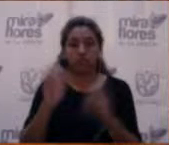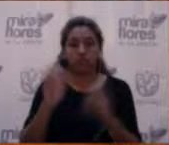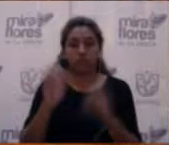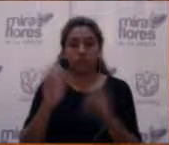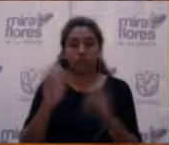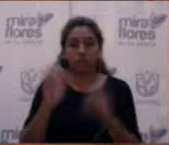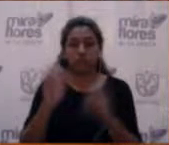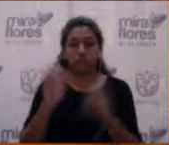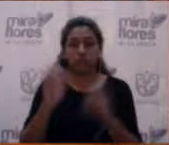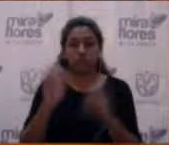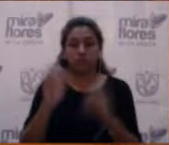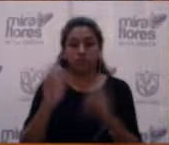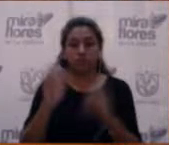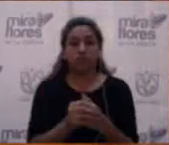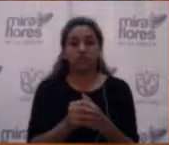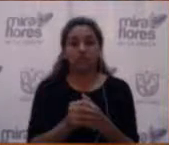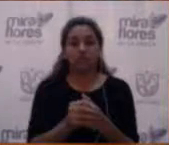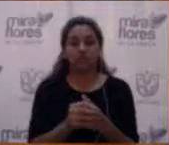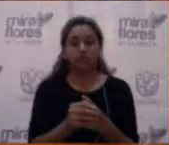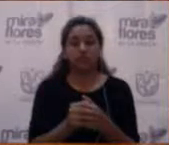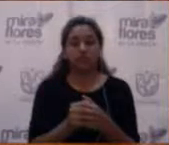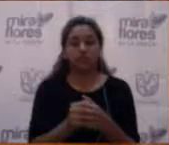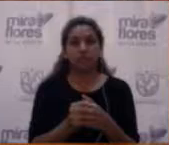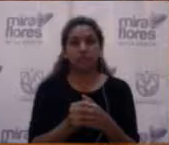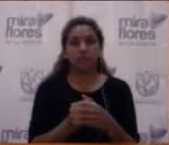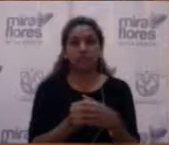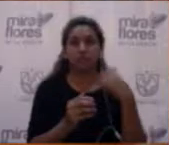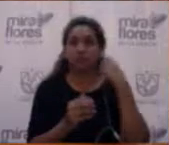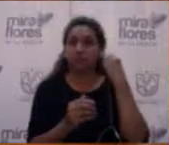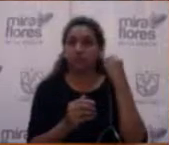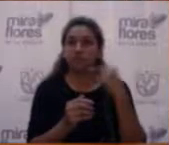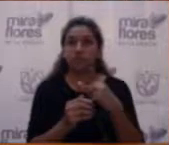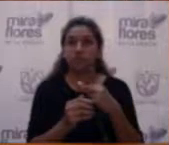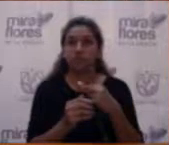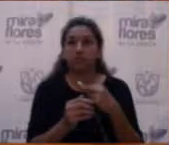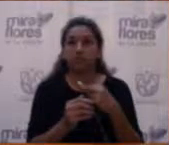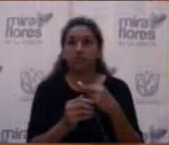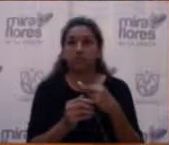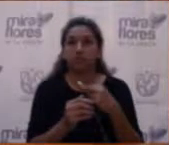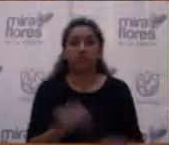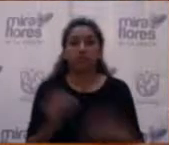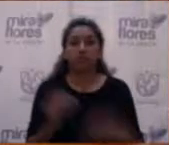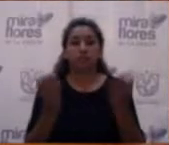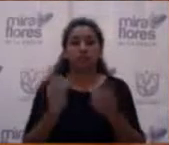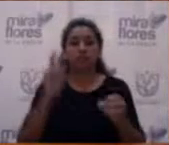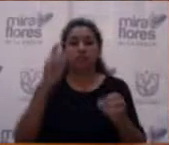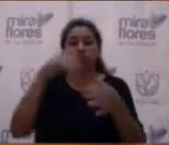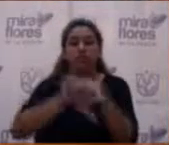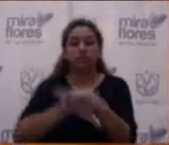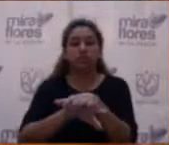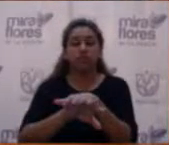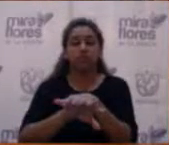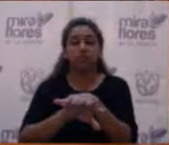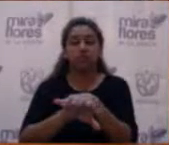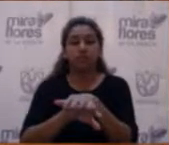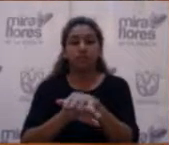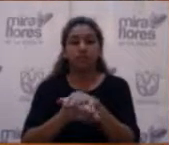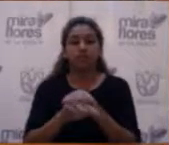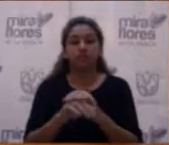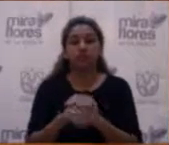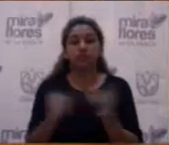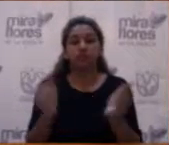Ojos tiene carácter deportivo y educativo, dirigidos a la inclusión de atletas